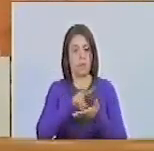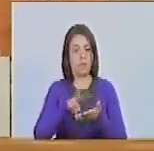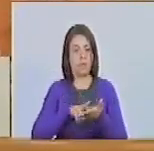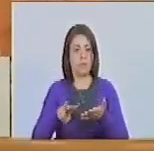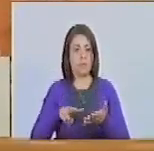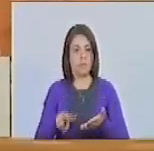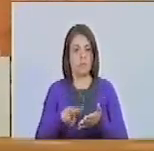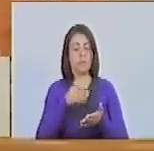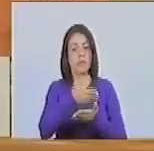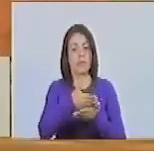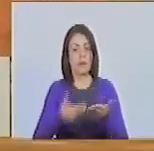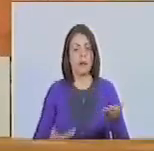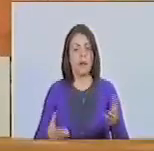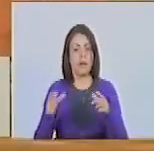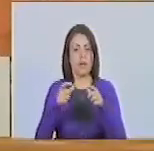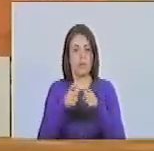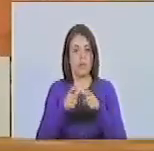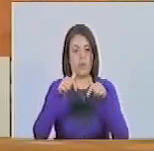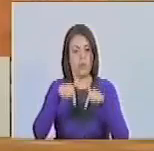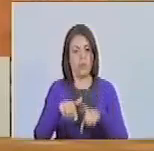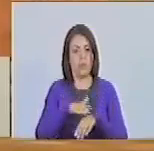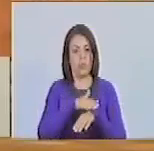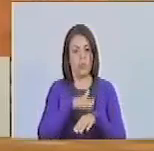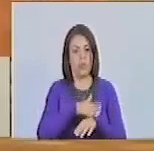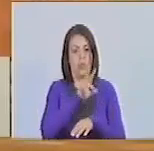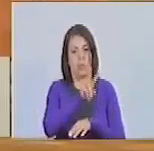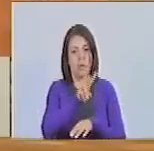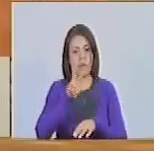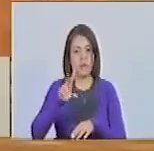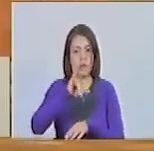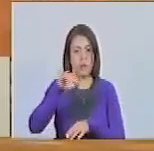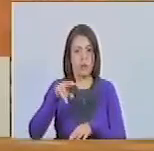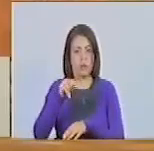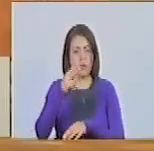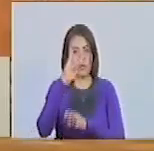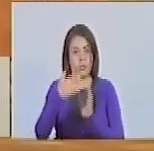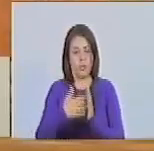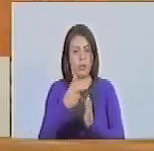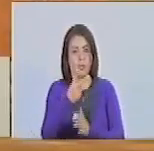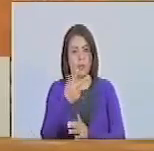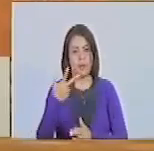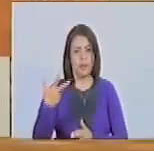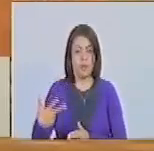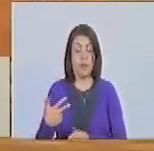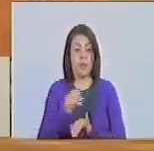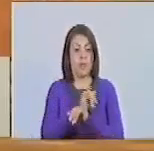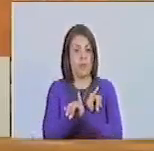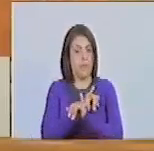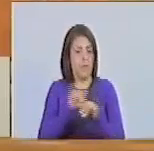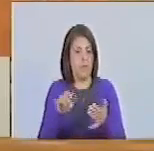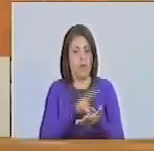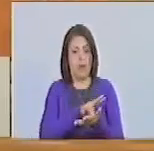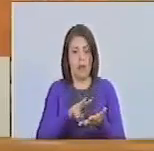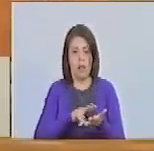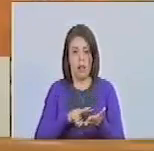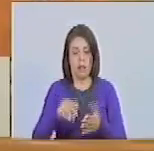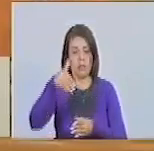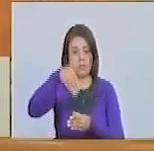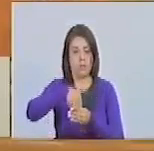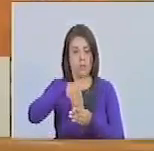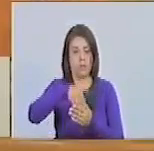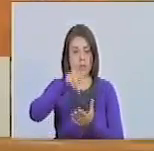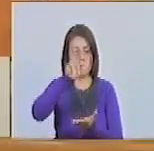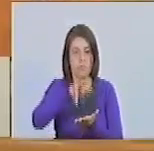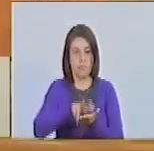al acta de la sesión ordinaria del día jueves 22 de junio de 2023. Una vez leída y sometida a